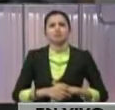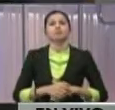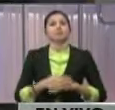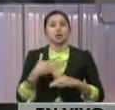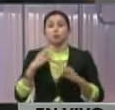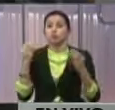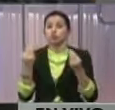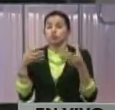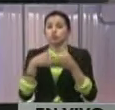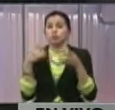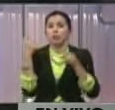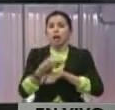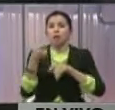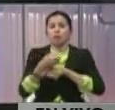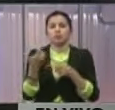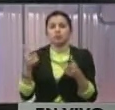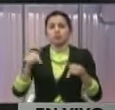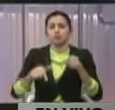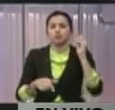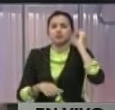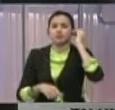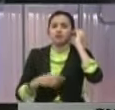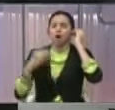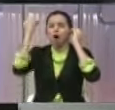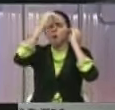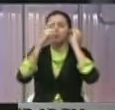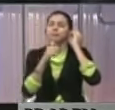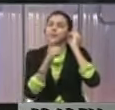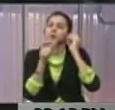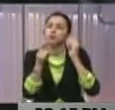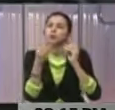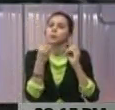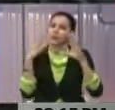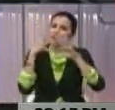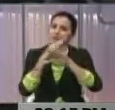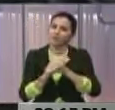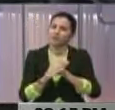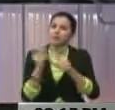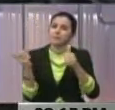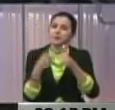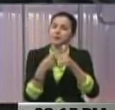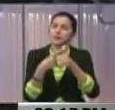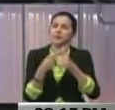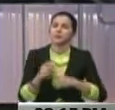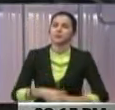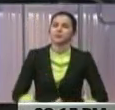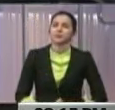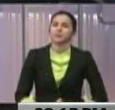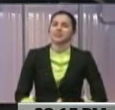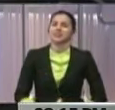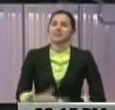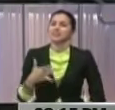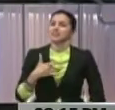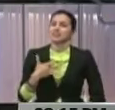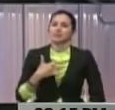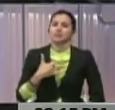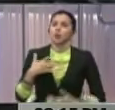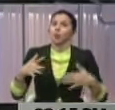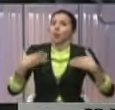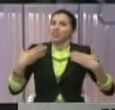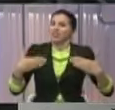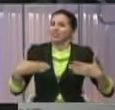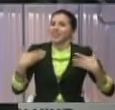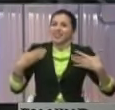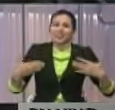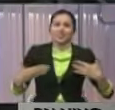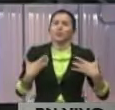quisiera saber tu opinión. Bueno, buenas noches. Primeramente, nos sentimos contentos,